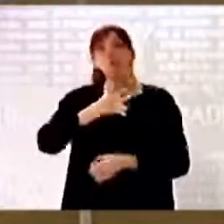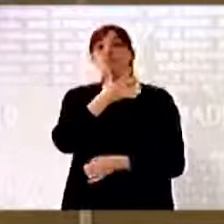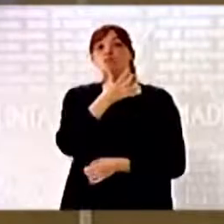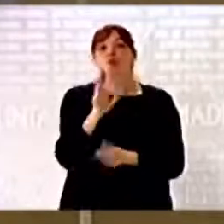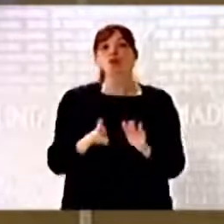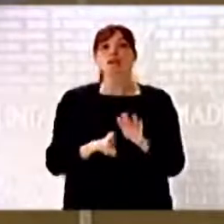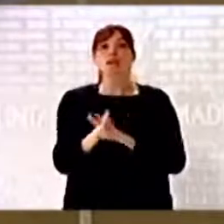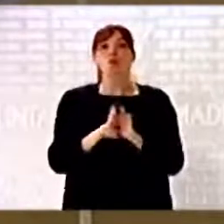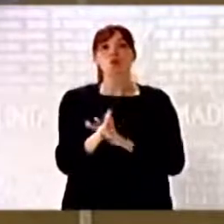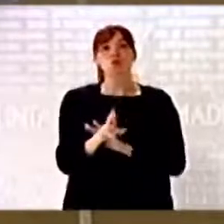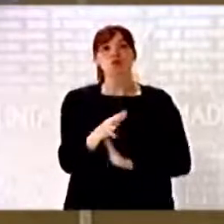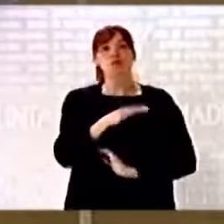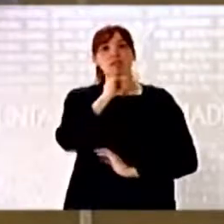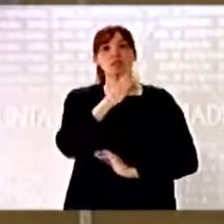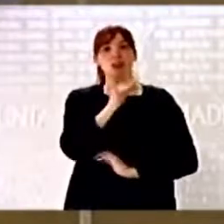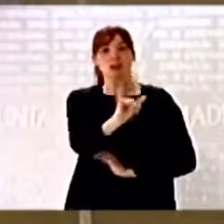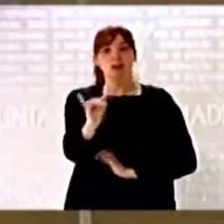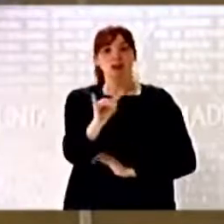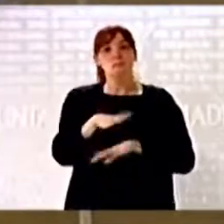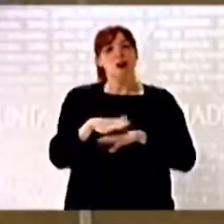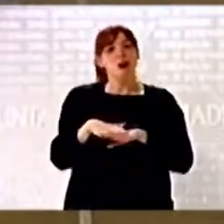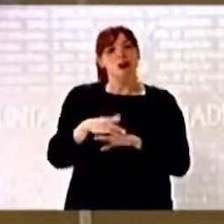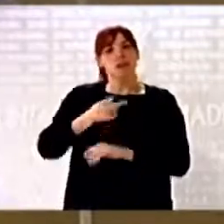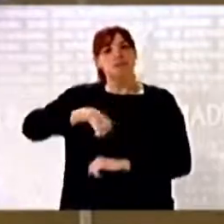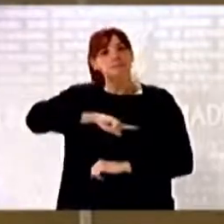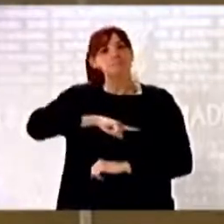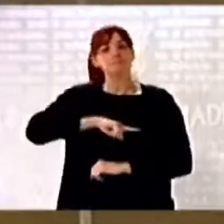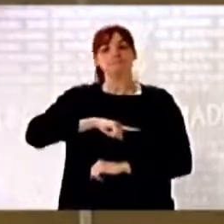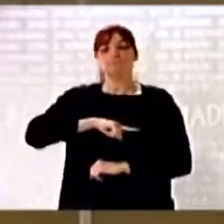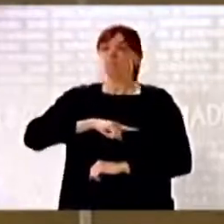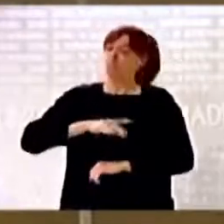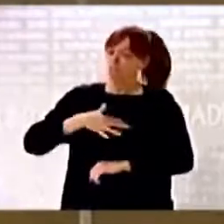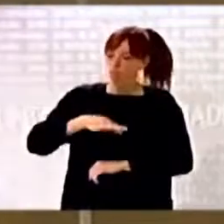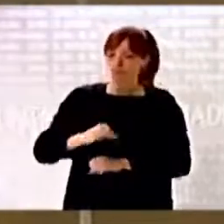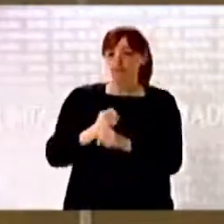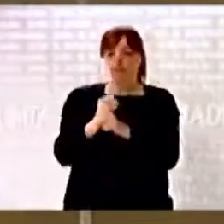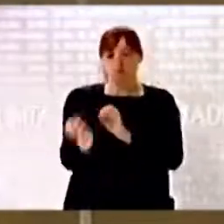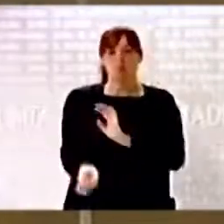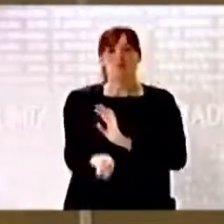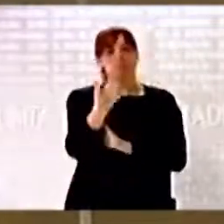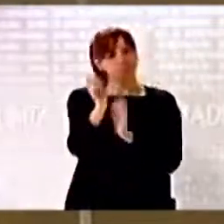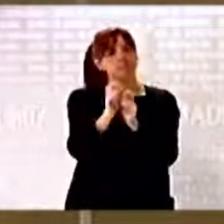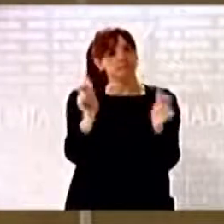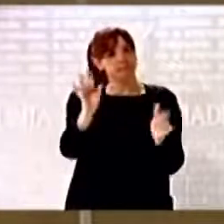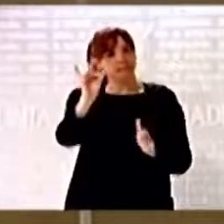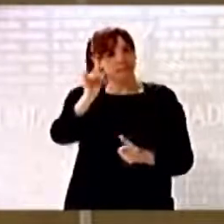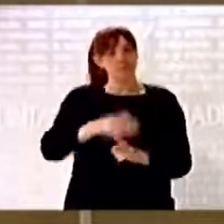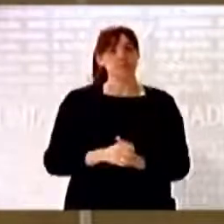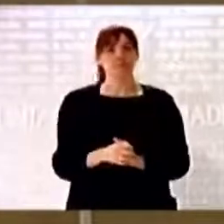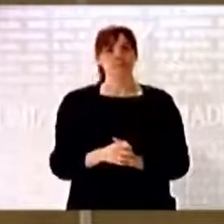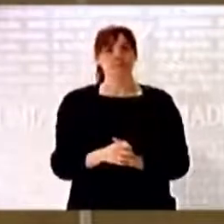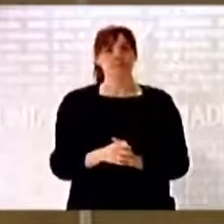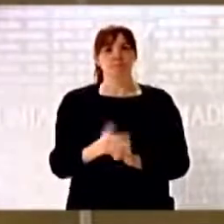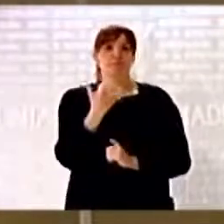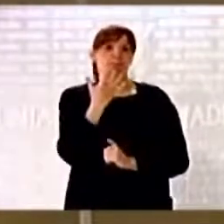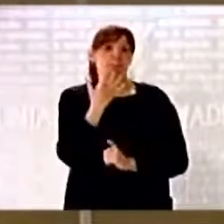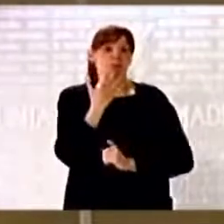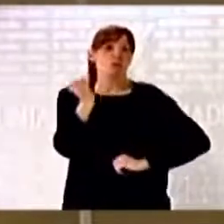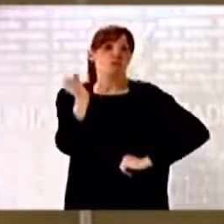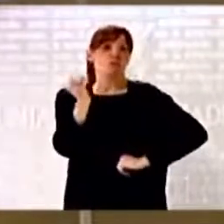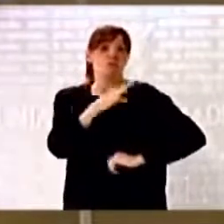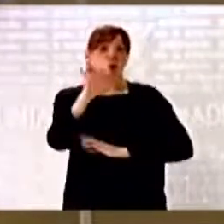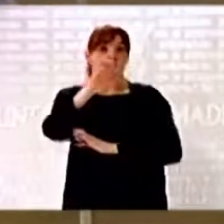tenemos herramientas suficientes para poder crear empleo. Tenemos fondos